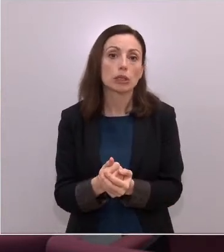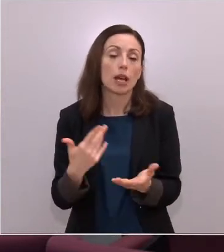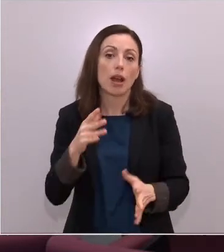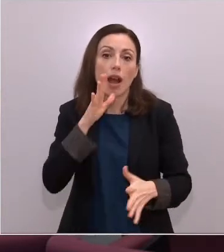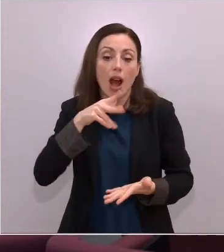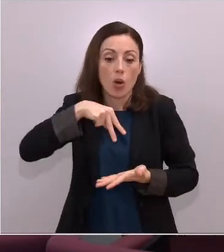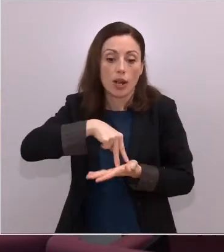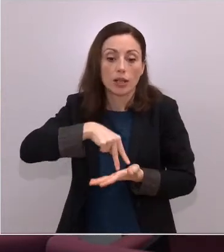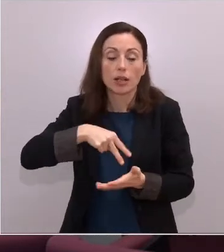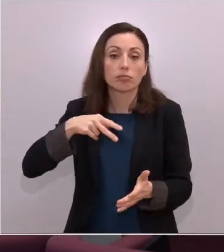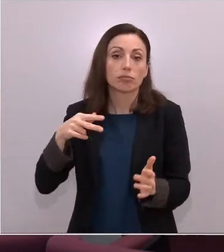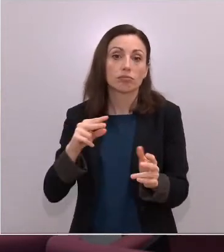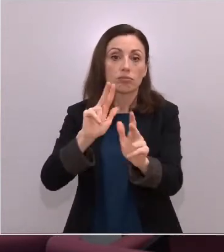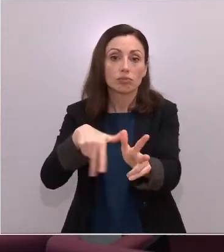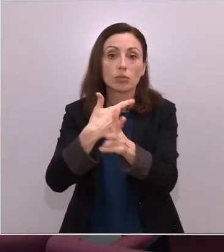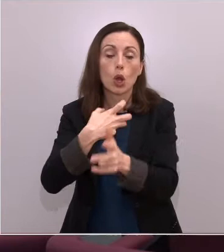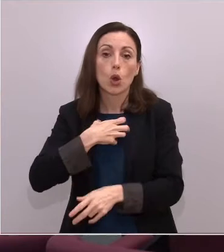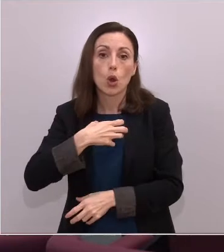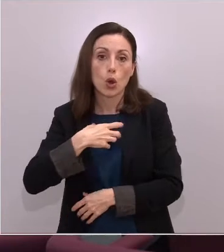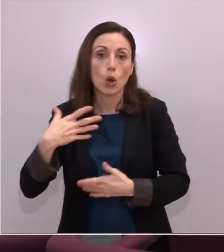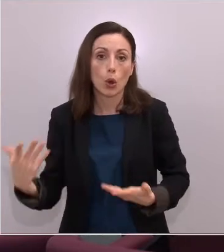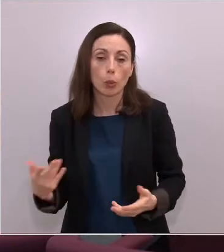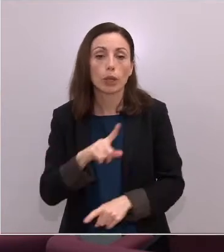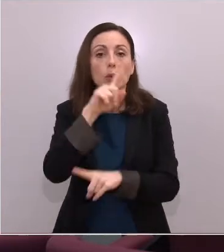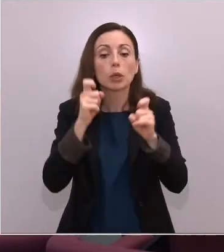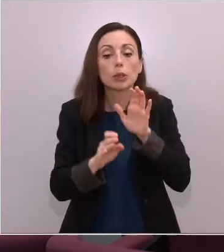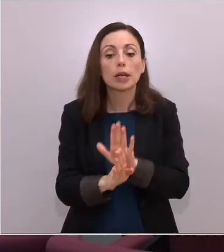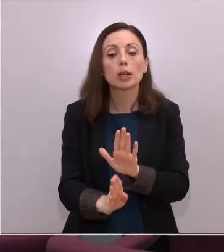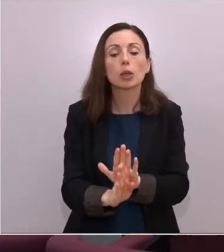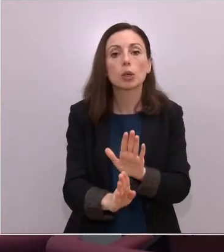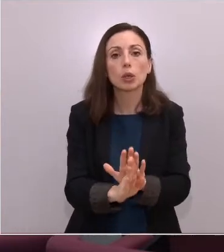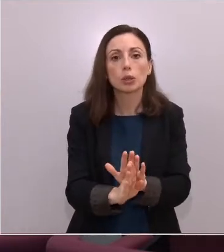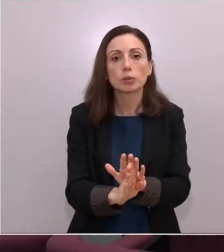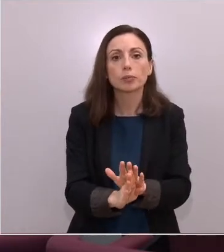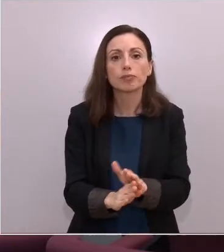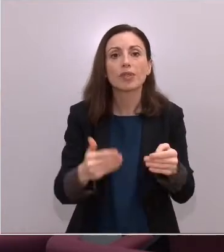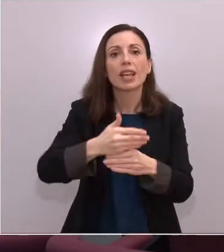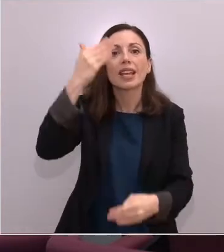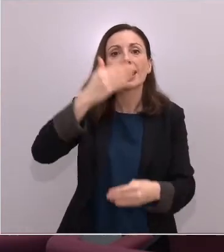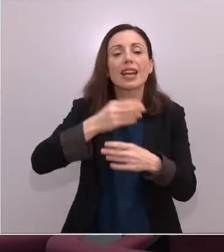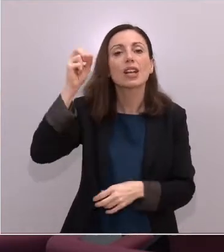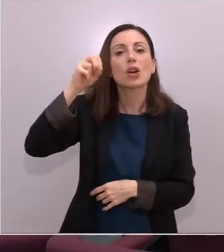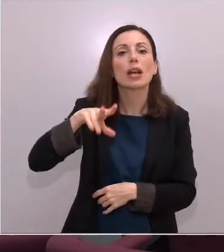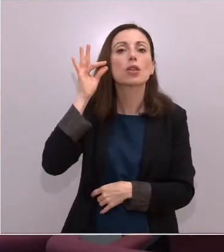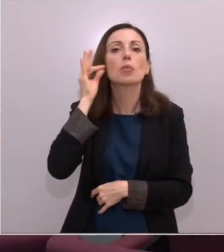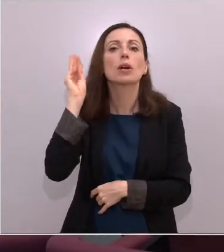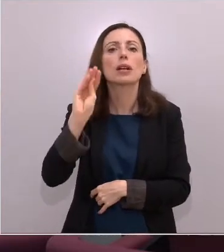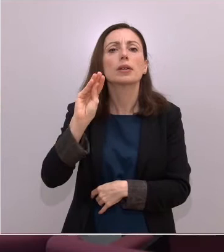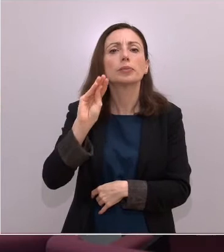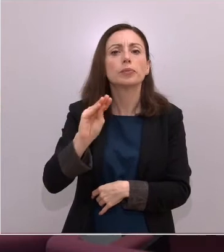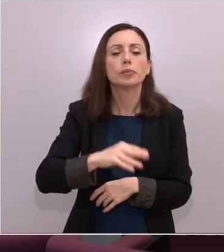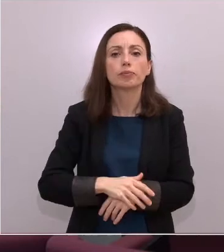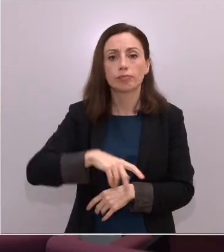en estos momentos conectados en esta videoconferencia. Continuamos con el diario La Razón. Carmen Quintero traslada dos